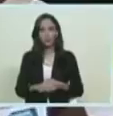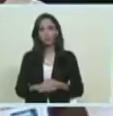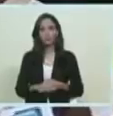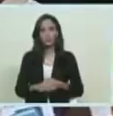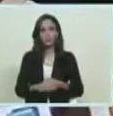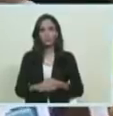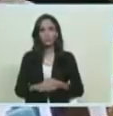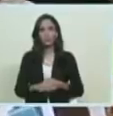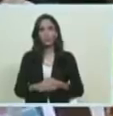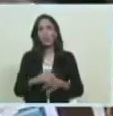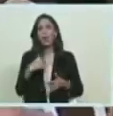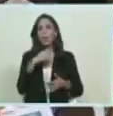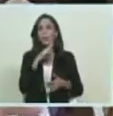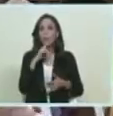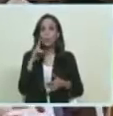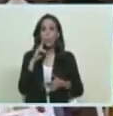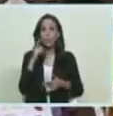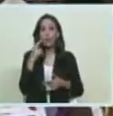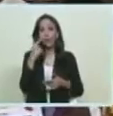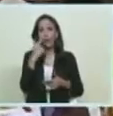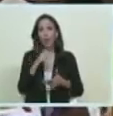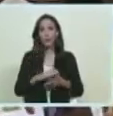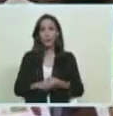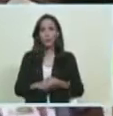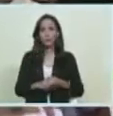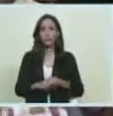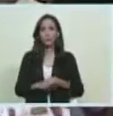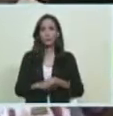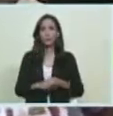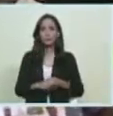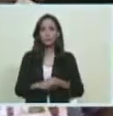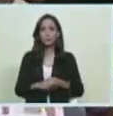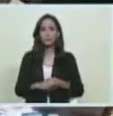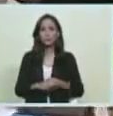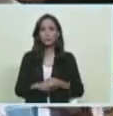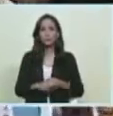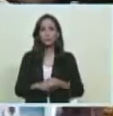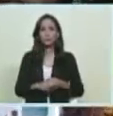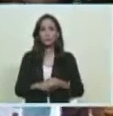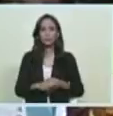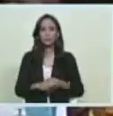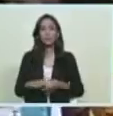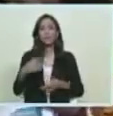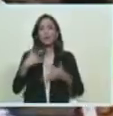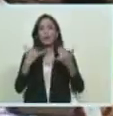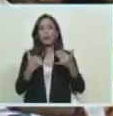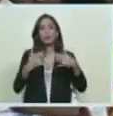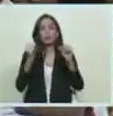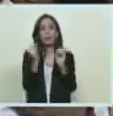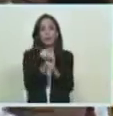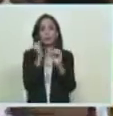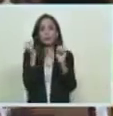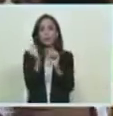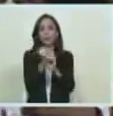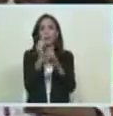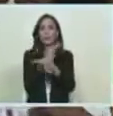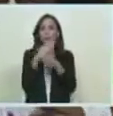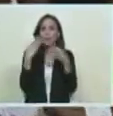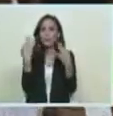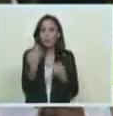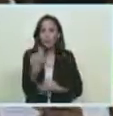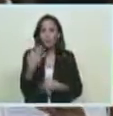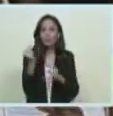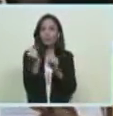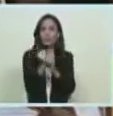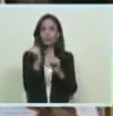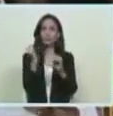Mi nombre es Jare Chiquillo, mejor conocido como Chiquillo el Grandecillo. Nos encontramos verdaderamente agradecidos toda la muchachara del